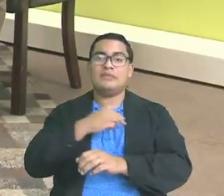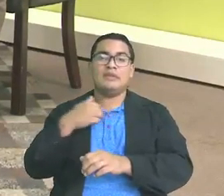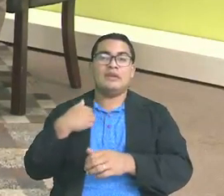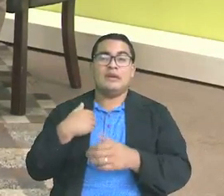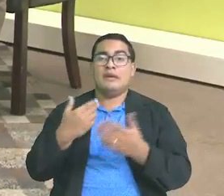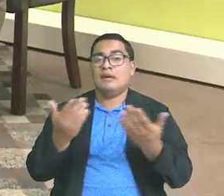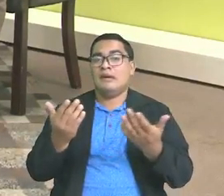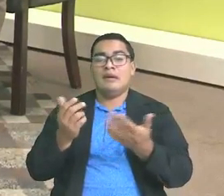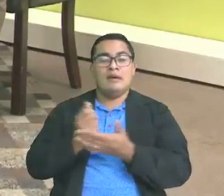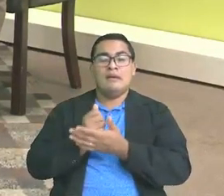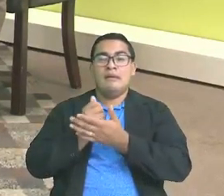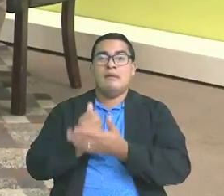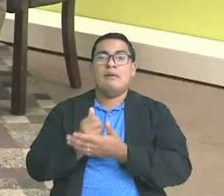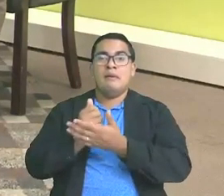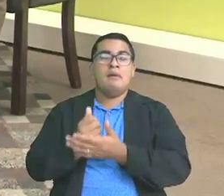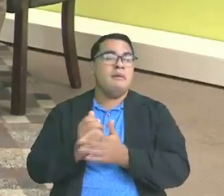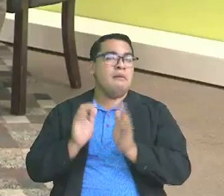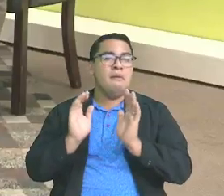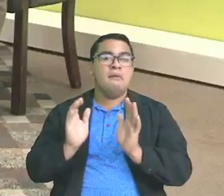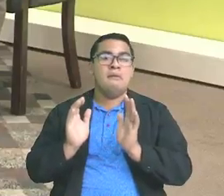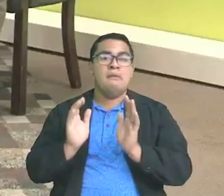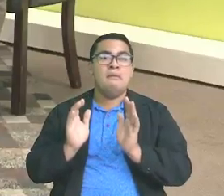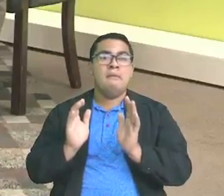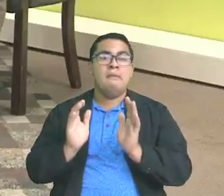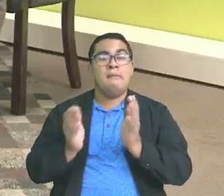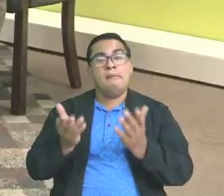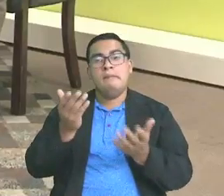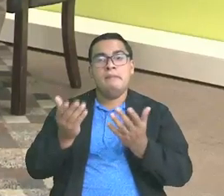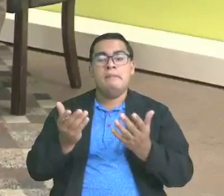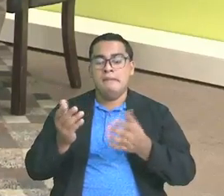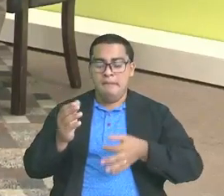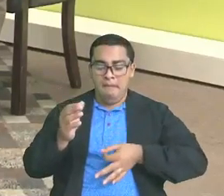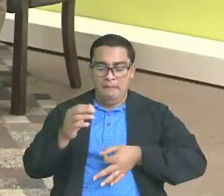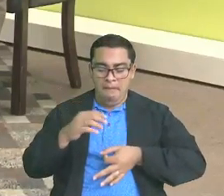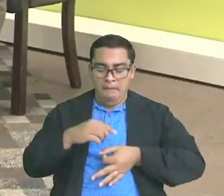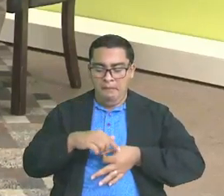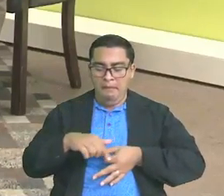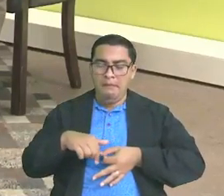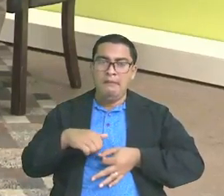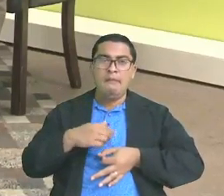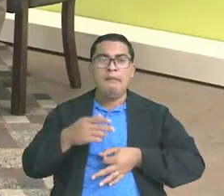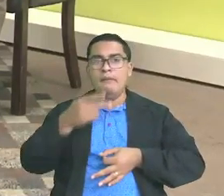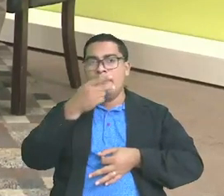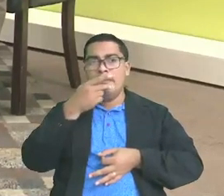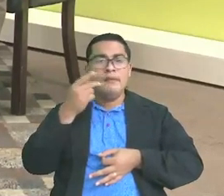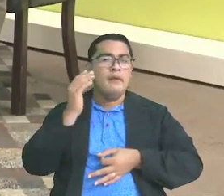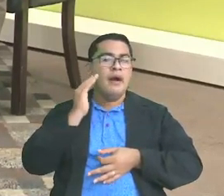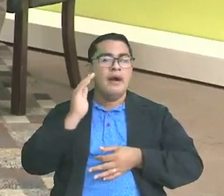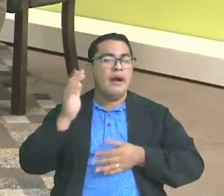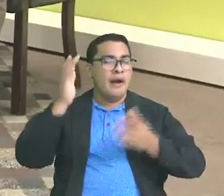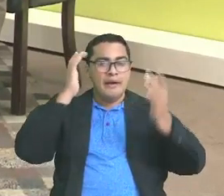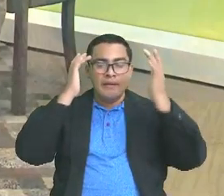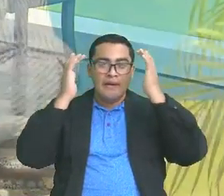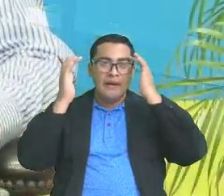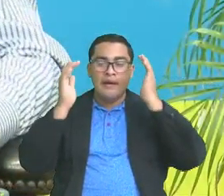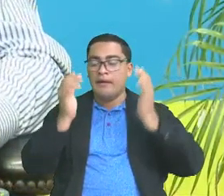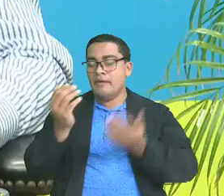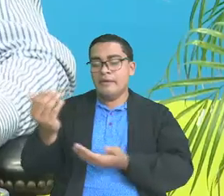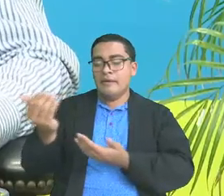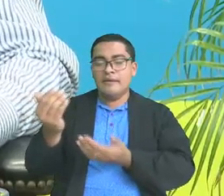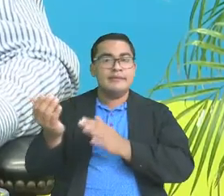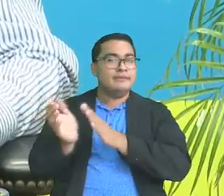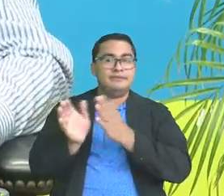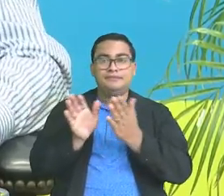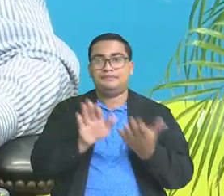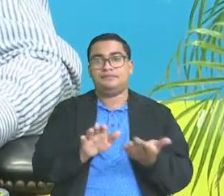caso de que se presente algo con la hernia, ¿ya? El padre no se debe preocupar de que no se va a morir el niño por tener